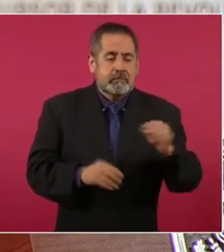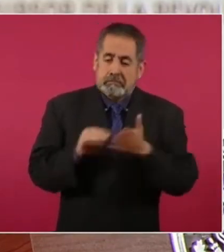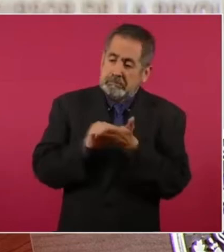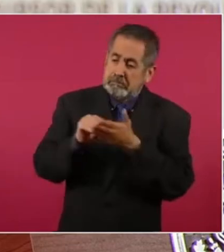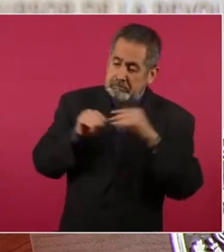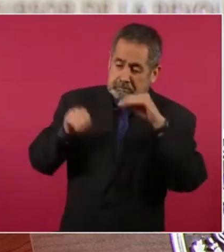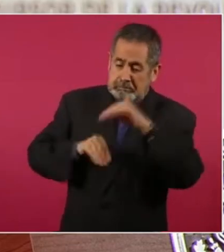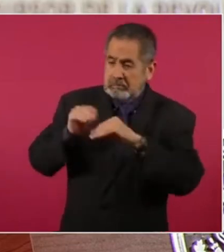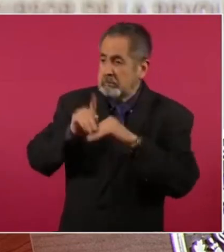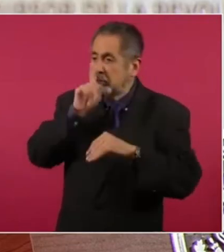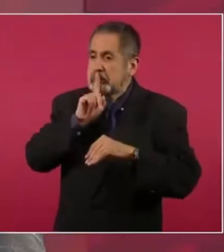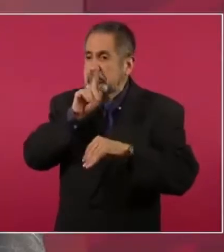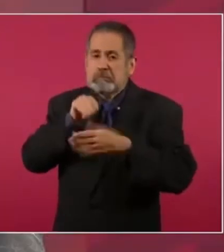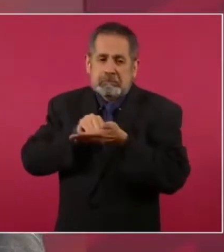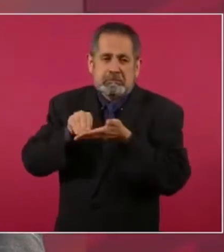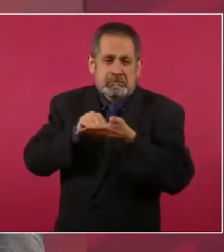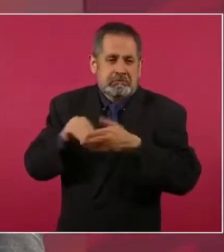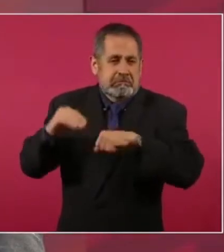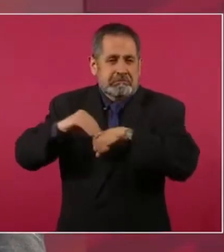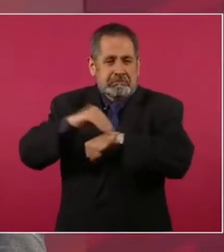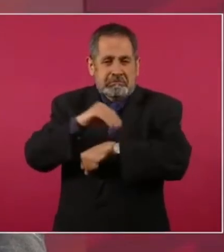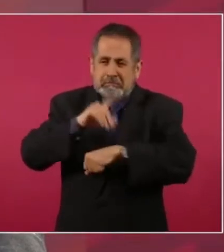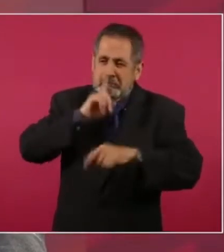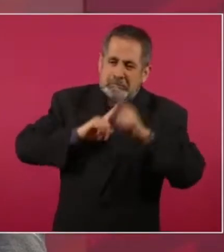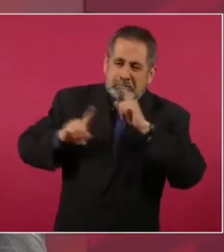calumniaran, que no mintieran,